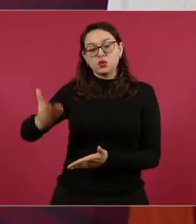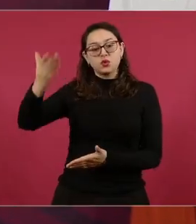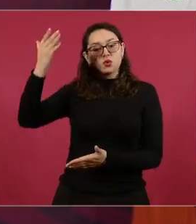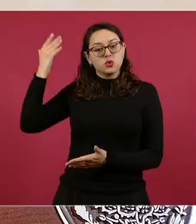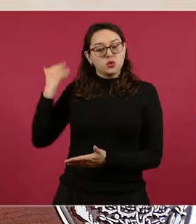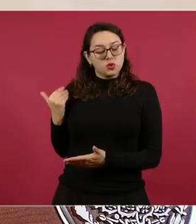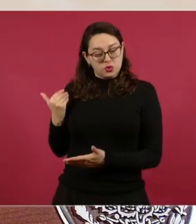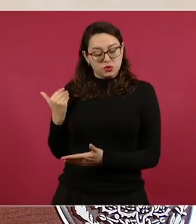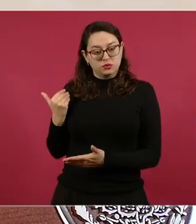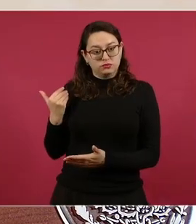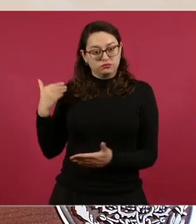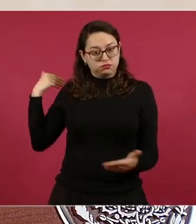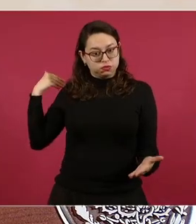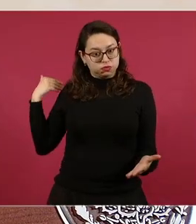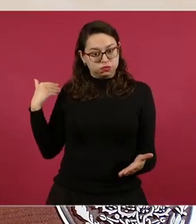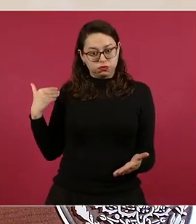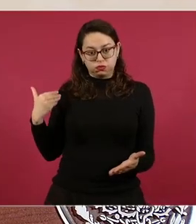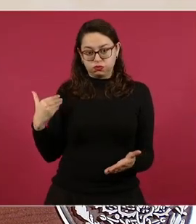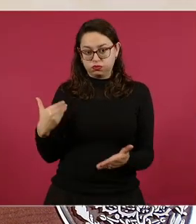implica también